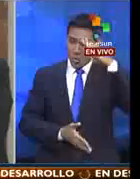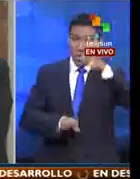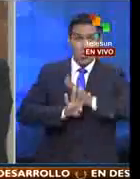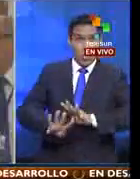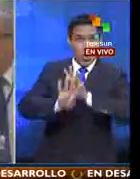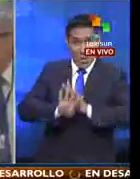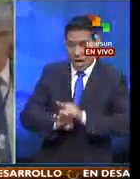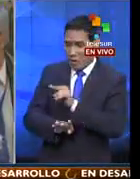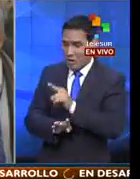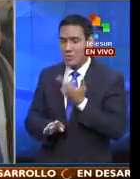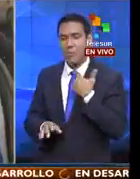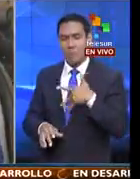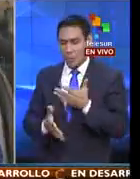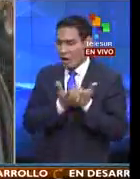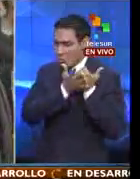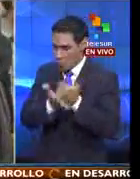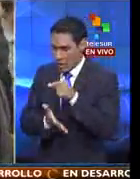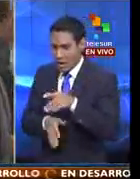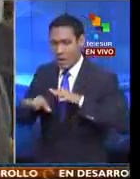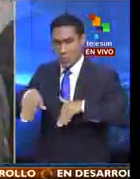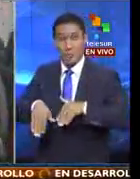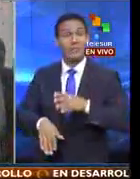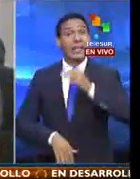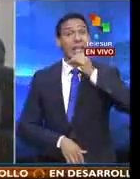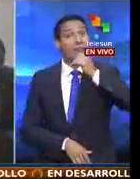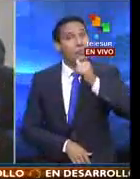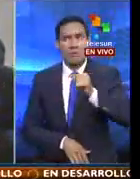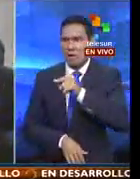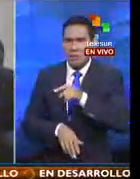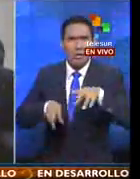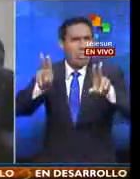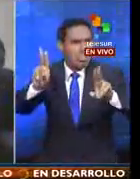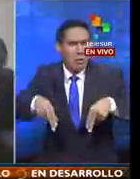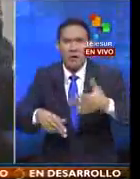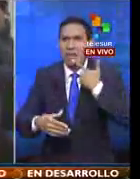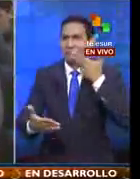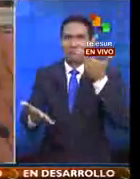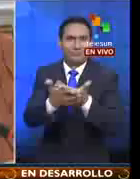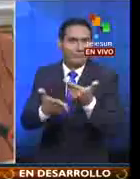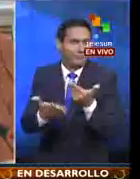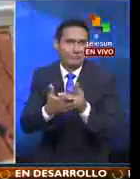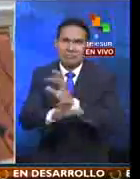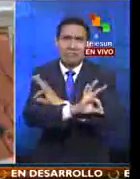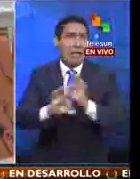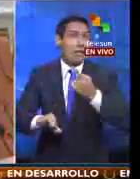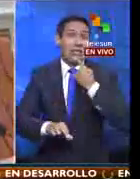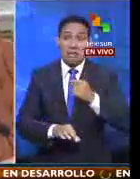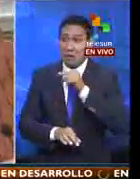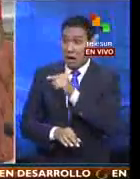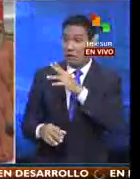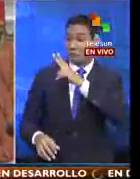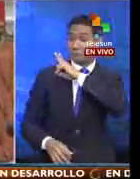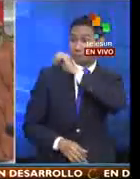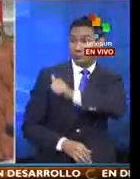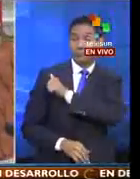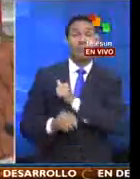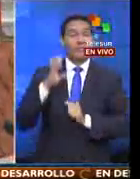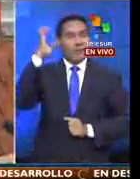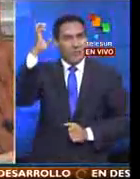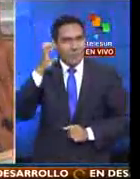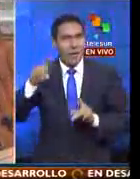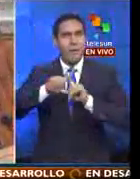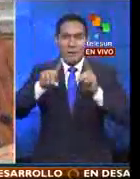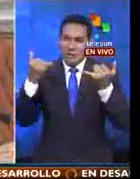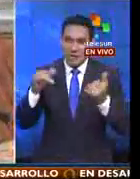los federalistas en el este de Ucrania. Una información que nunca fue confirmada por las autoridades europeas y sin embargo se dieron